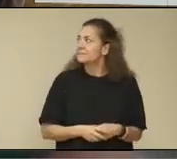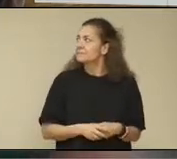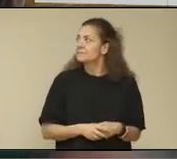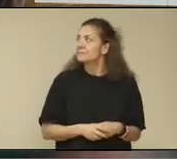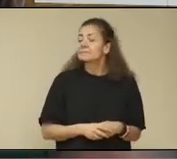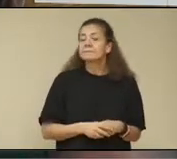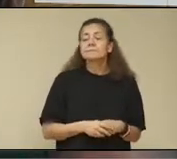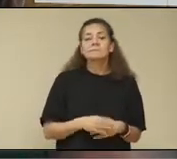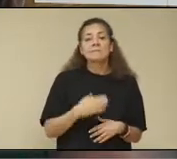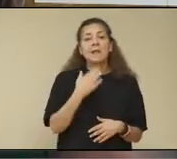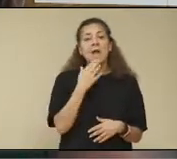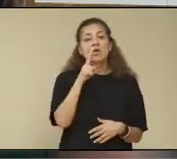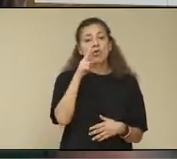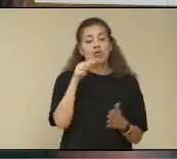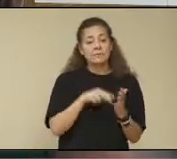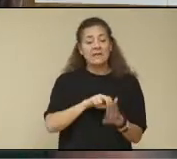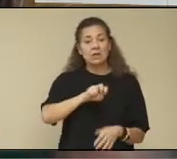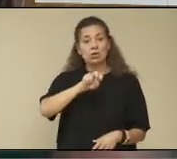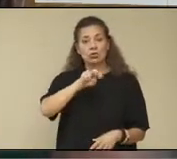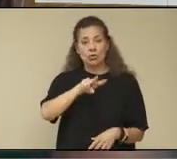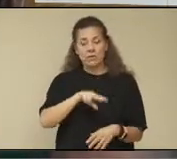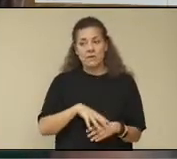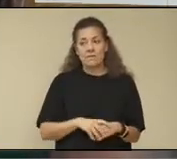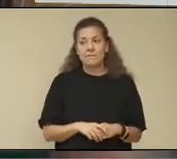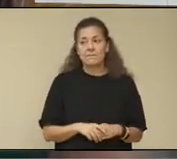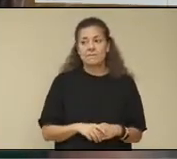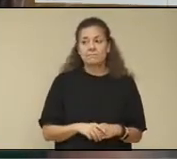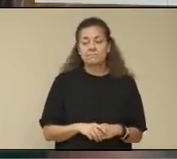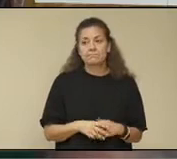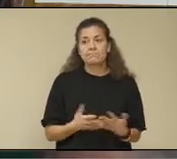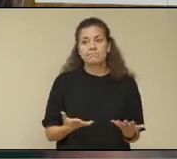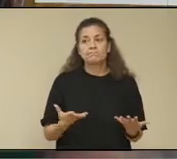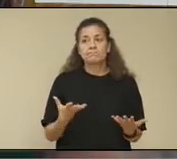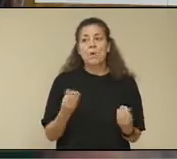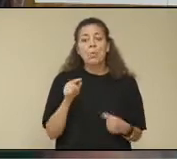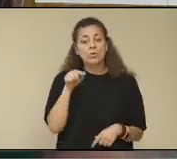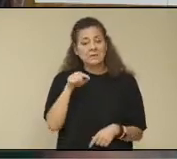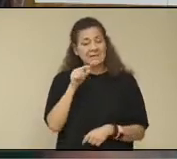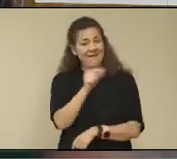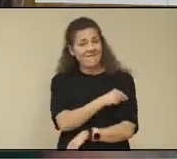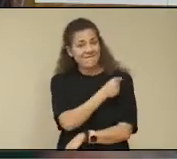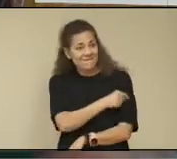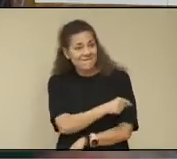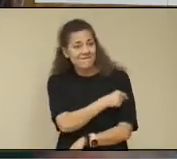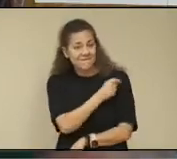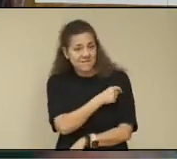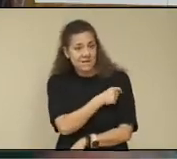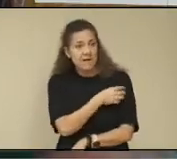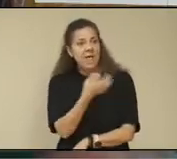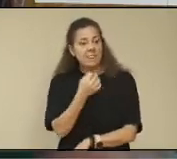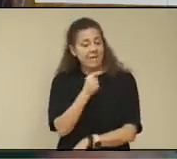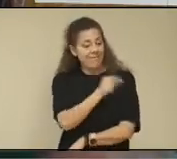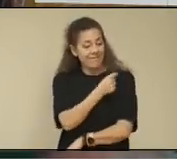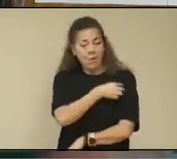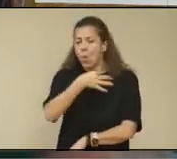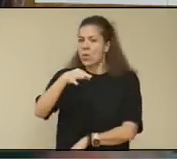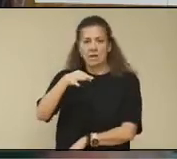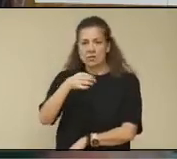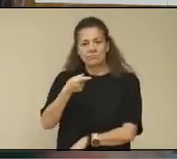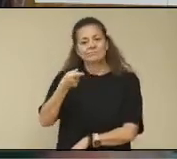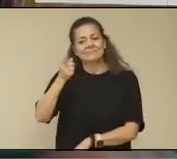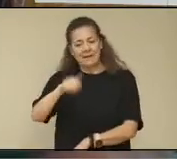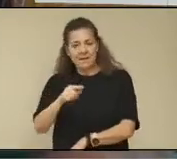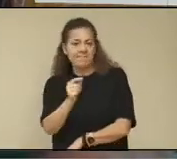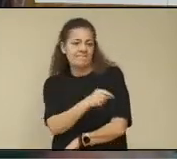el 2012, claro, muchas de estas vacunas hay que darlas con otras vacunas, y los efectos